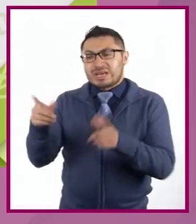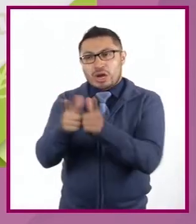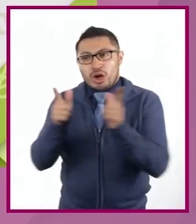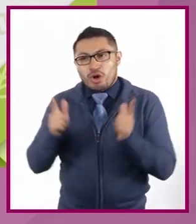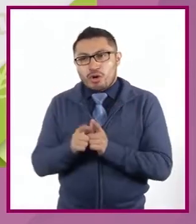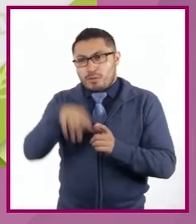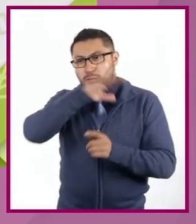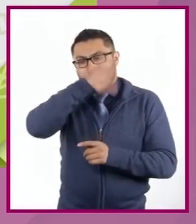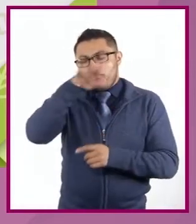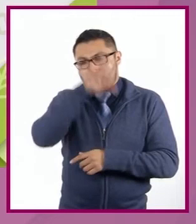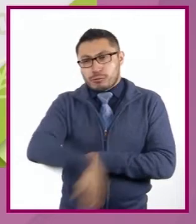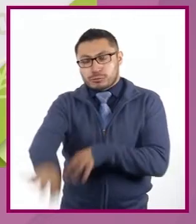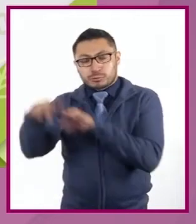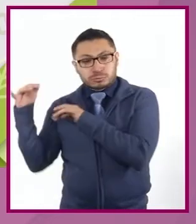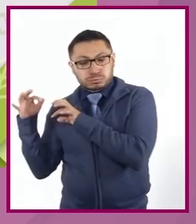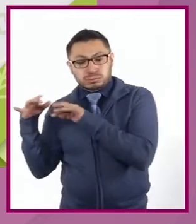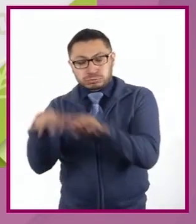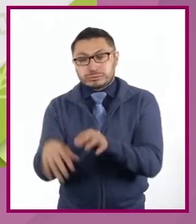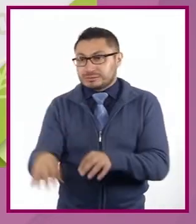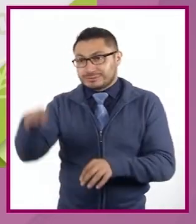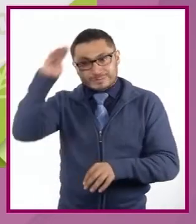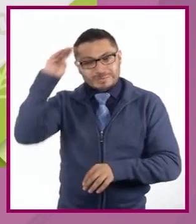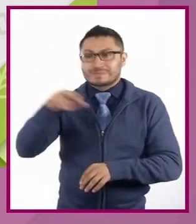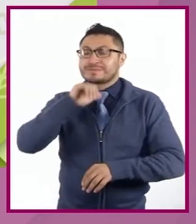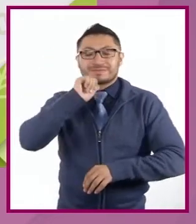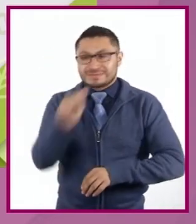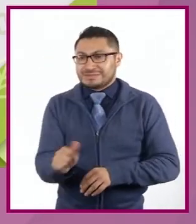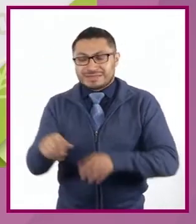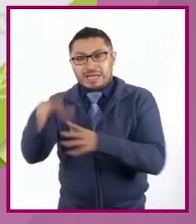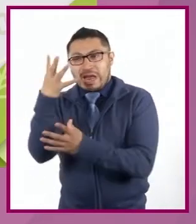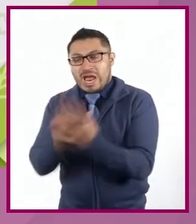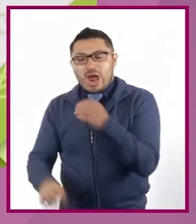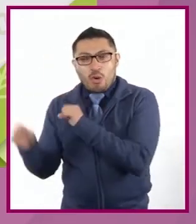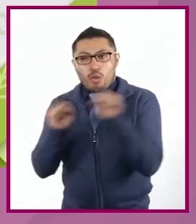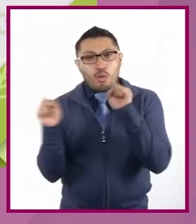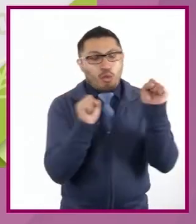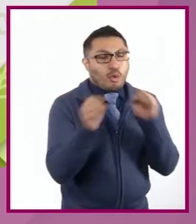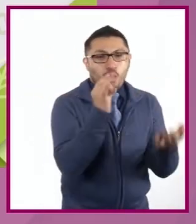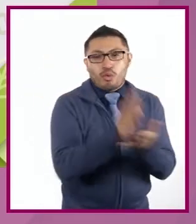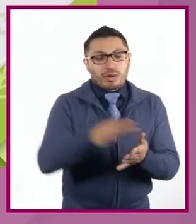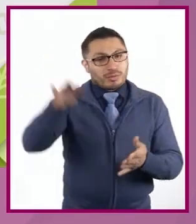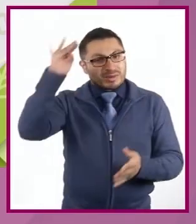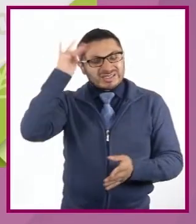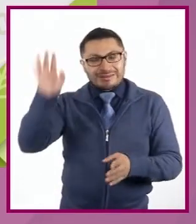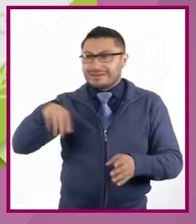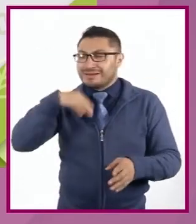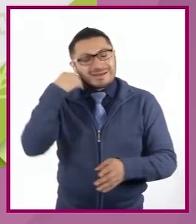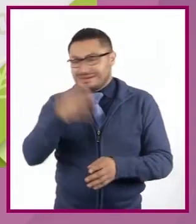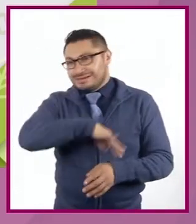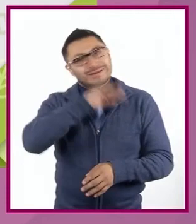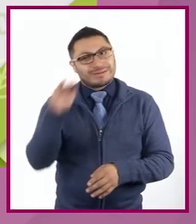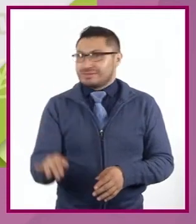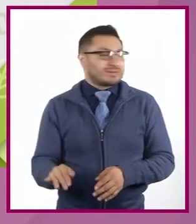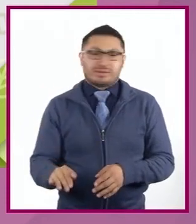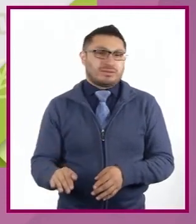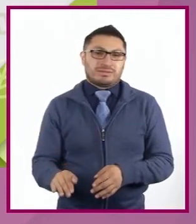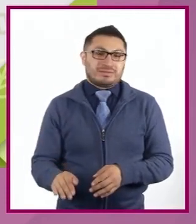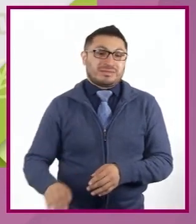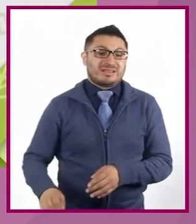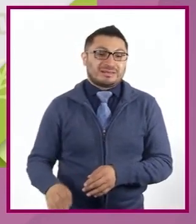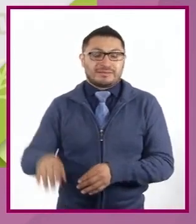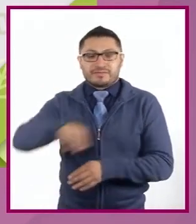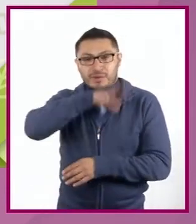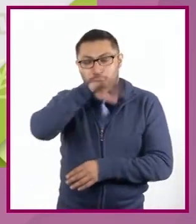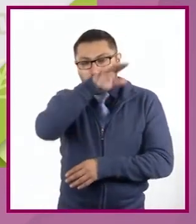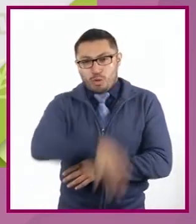se dirigía hacia él. Sin pensarlo, se unió a la huida. Solo pensaba que no quería ser puré de león. Los elefantes